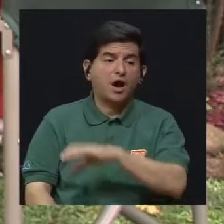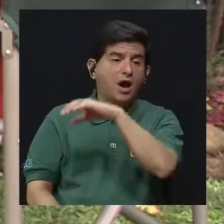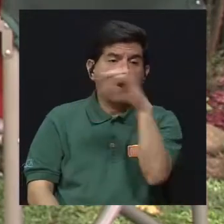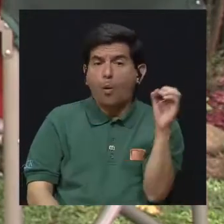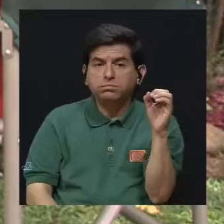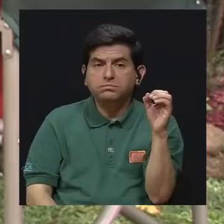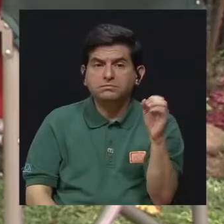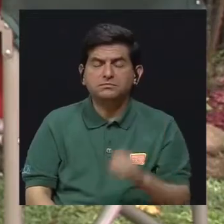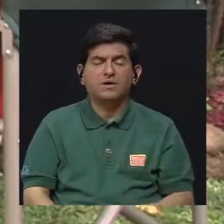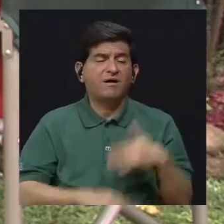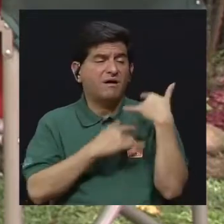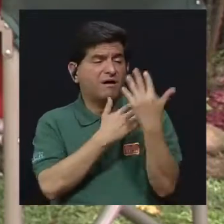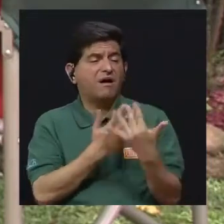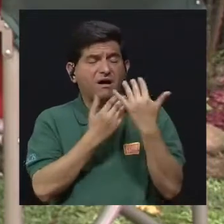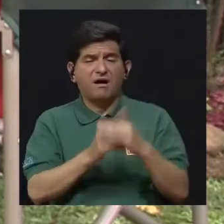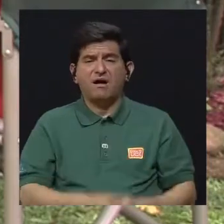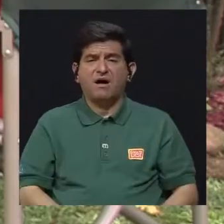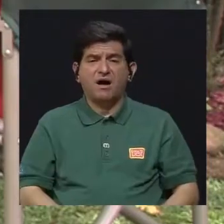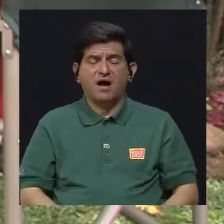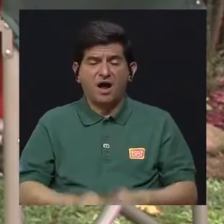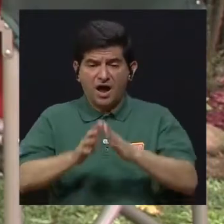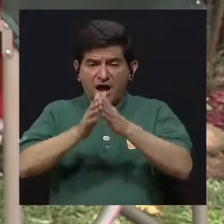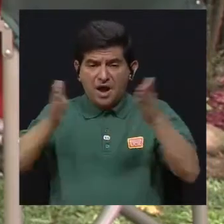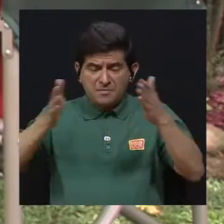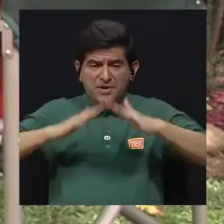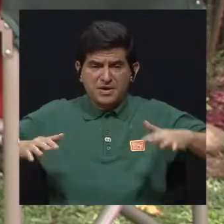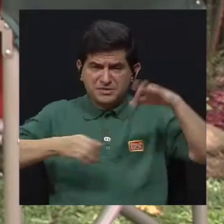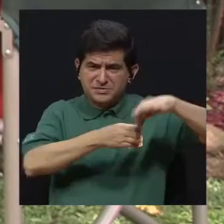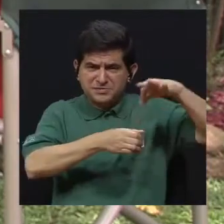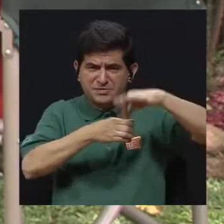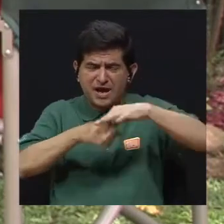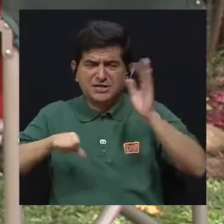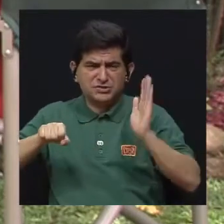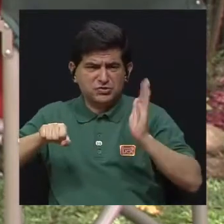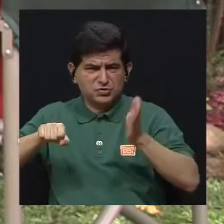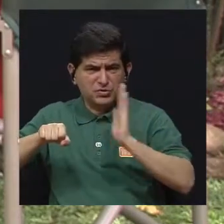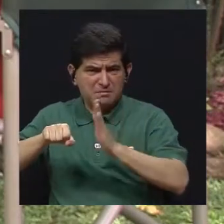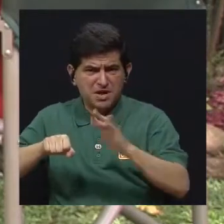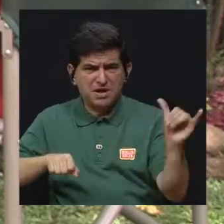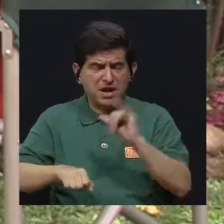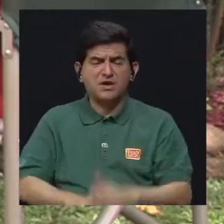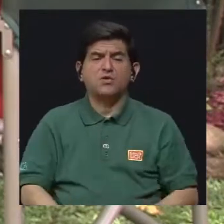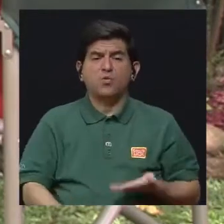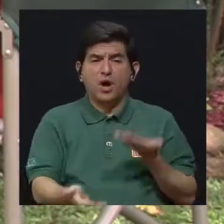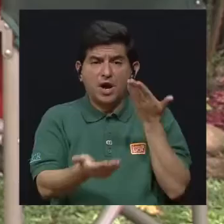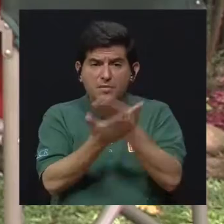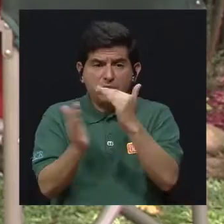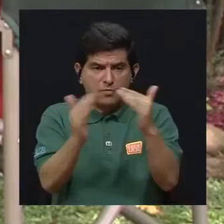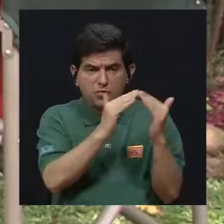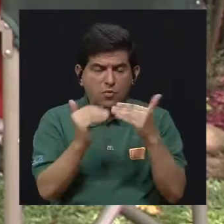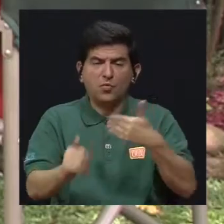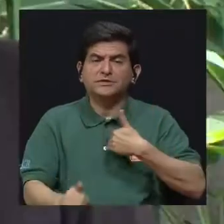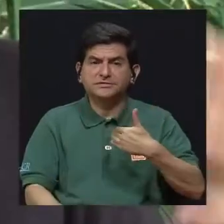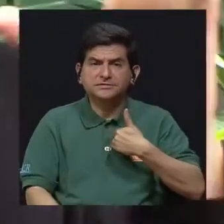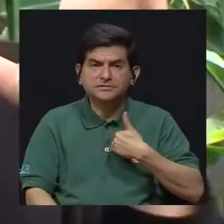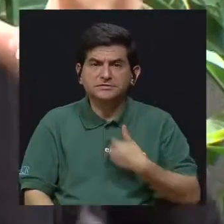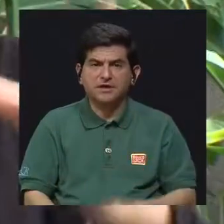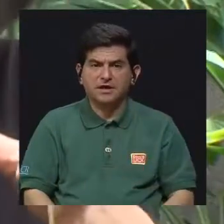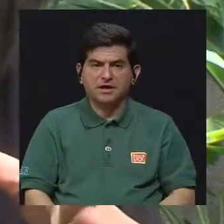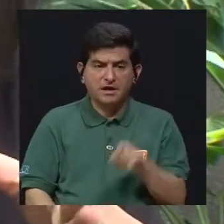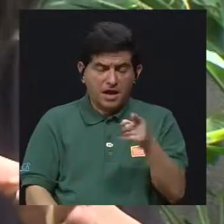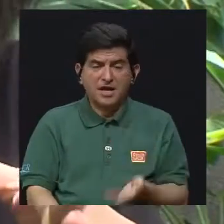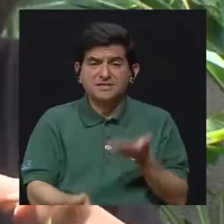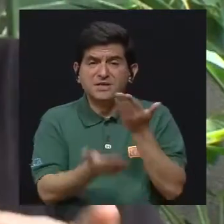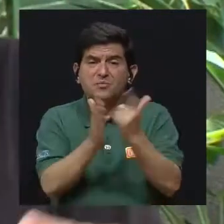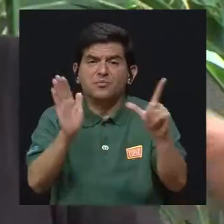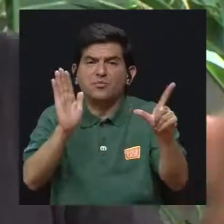o las moratorias a la expansión de la piña, por ejemplo, que están también como propuestas de las comunidades, que se hace